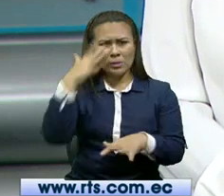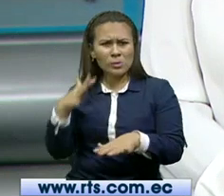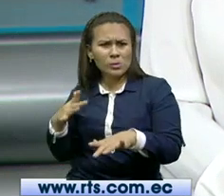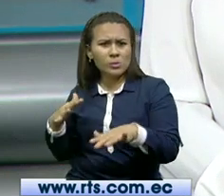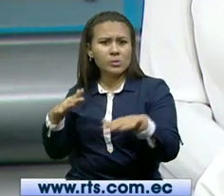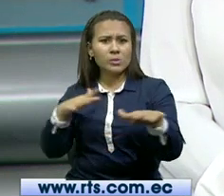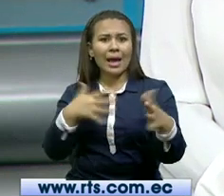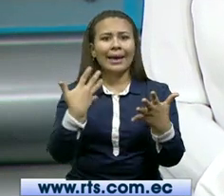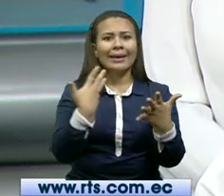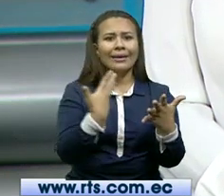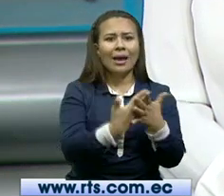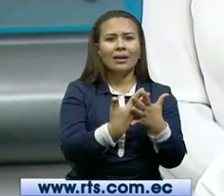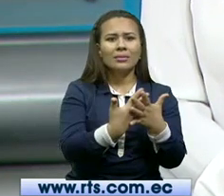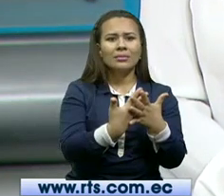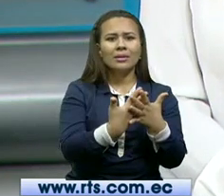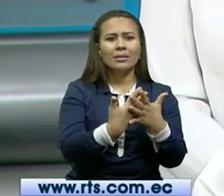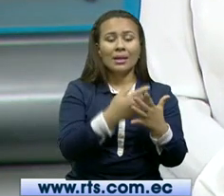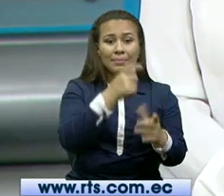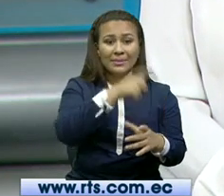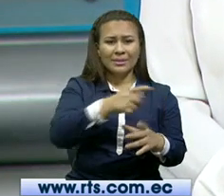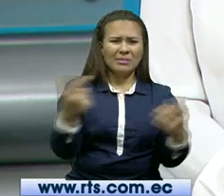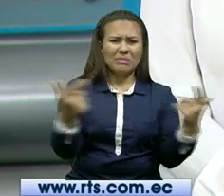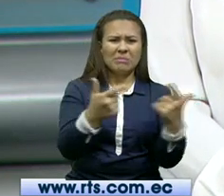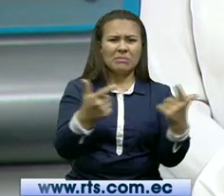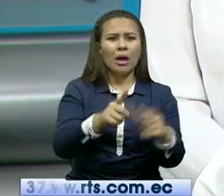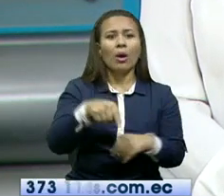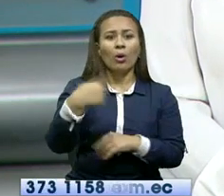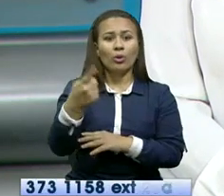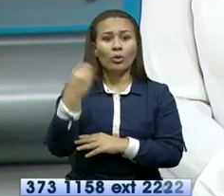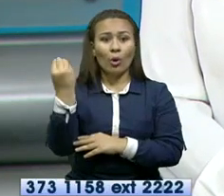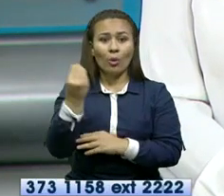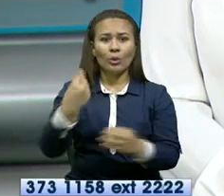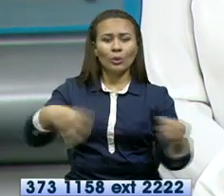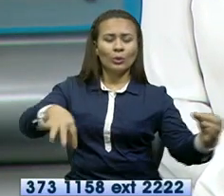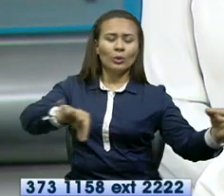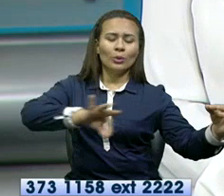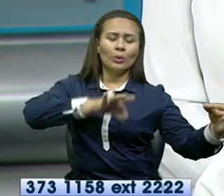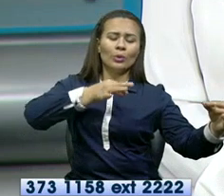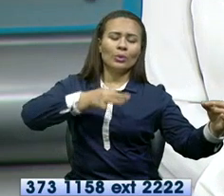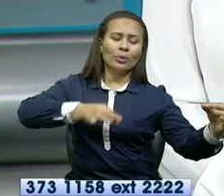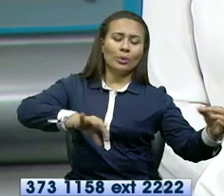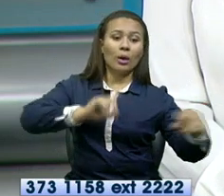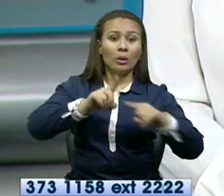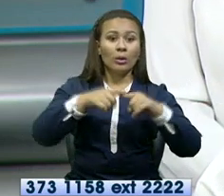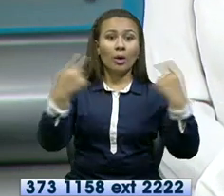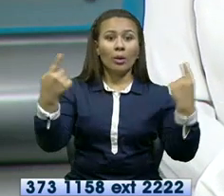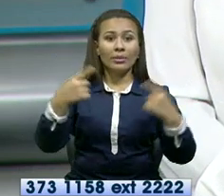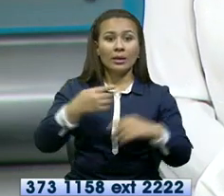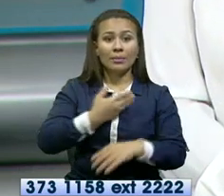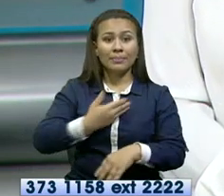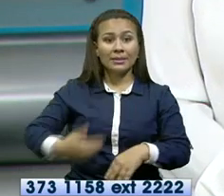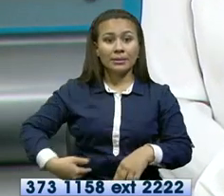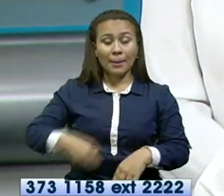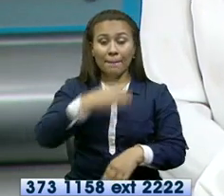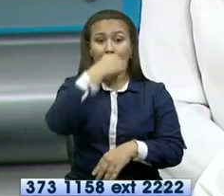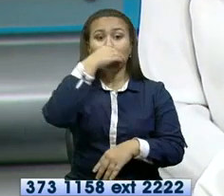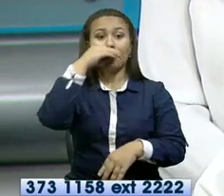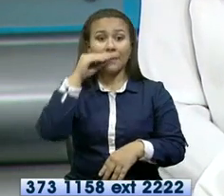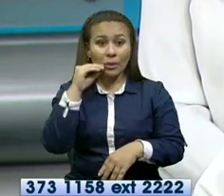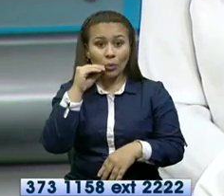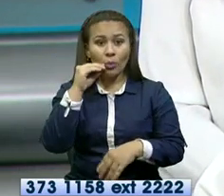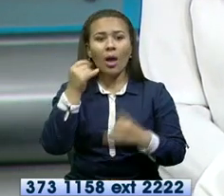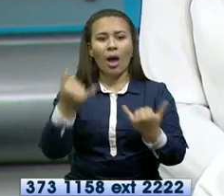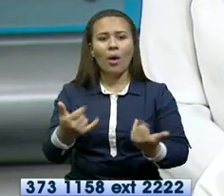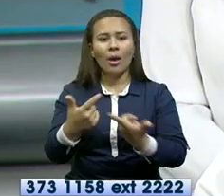una cárcel al sur de ese país. Por otro lado, el joven que toca el violín durante las protestas contra el presidente Nicolás Maduro fue